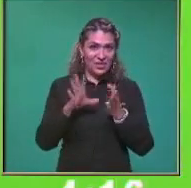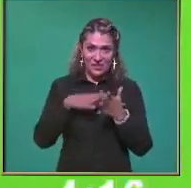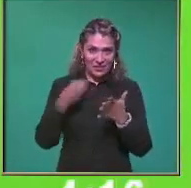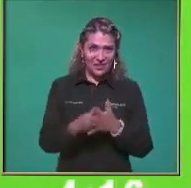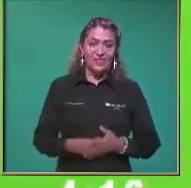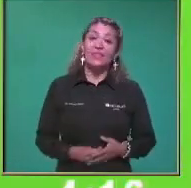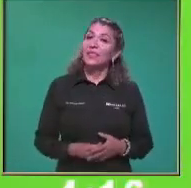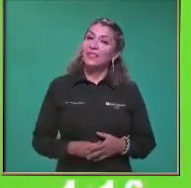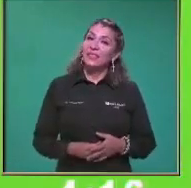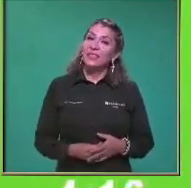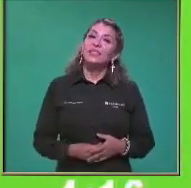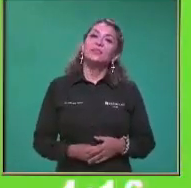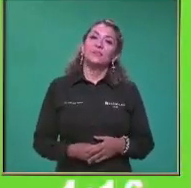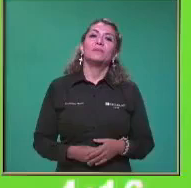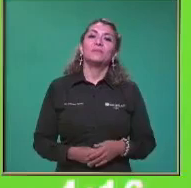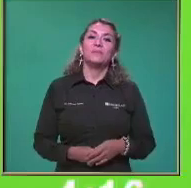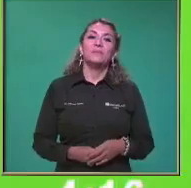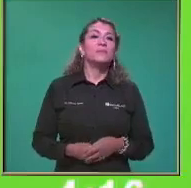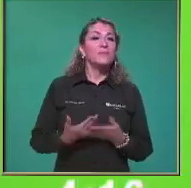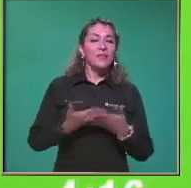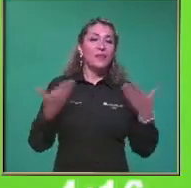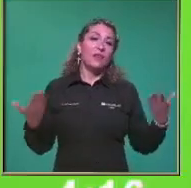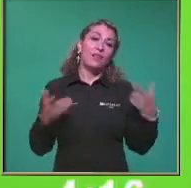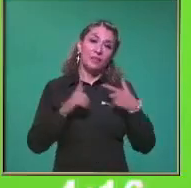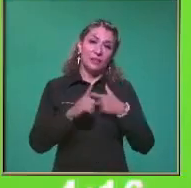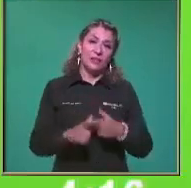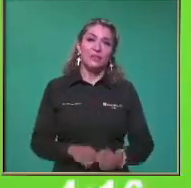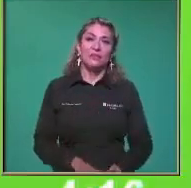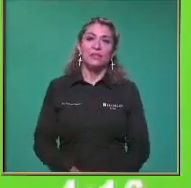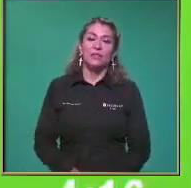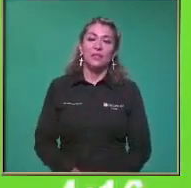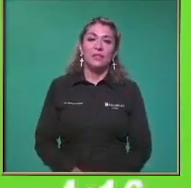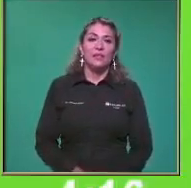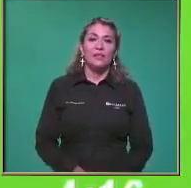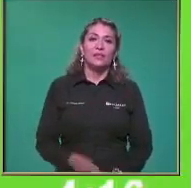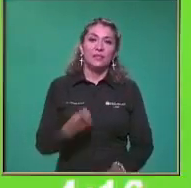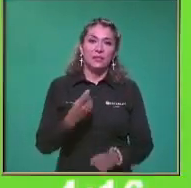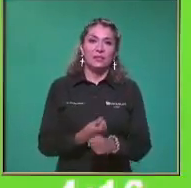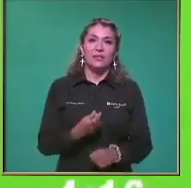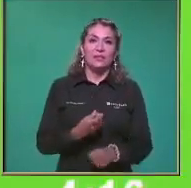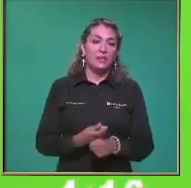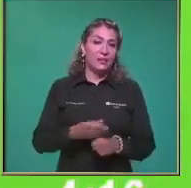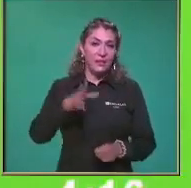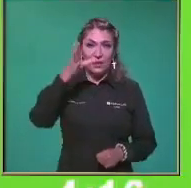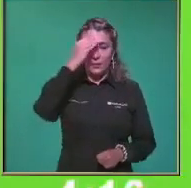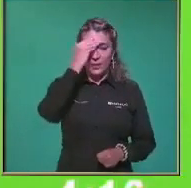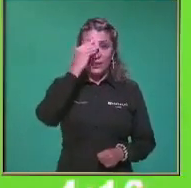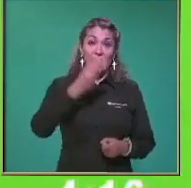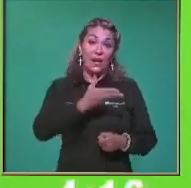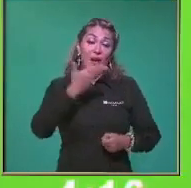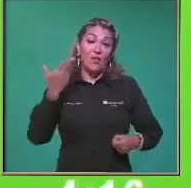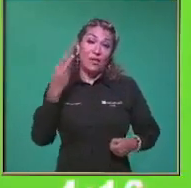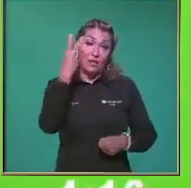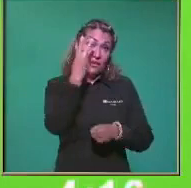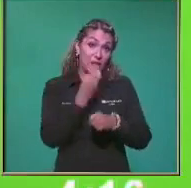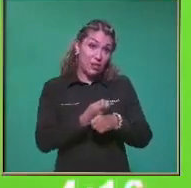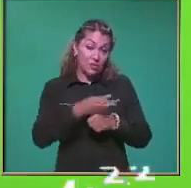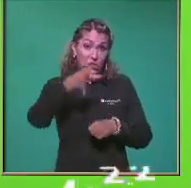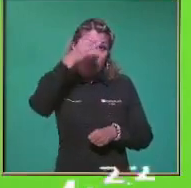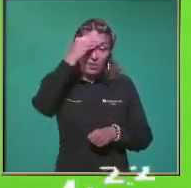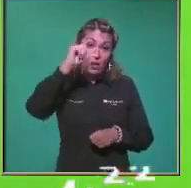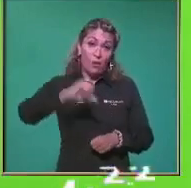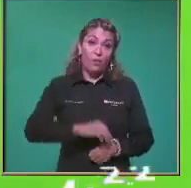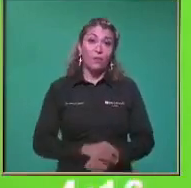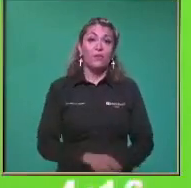Estamos de nuevo, ya regresamos, chicos, y vamos a continuar. Bueno, eso fue el primer aprendizaje. Vamos sobre el segundo aprendizaje. En este